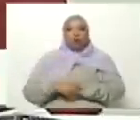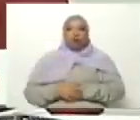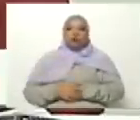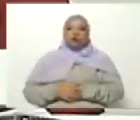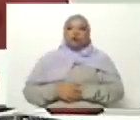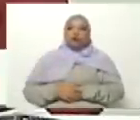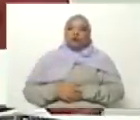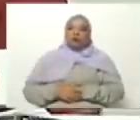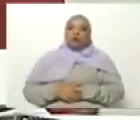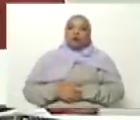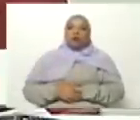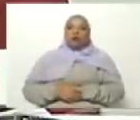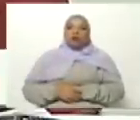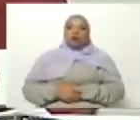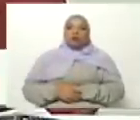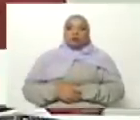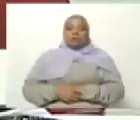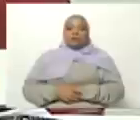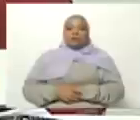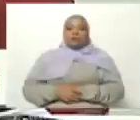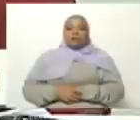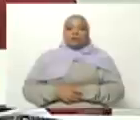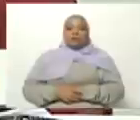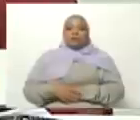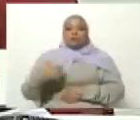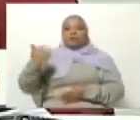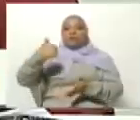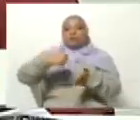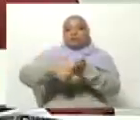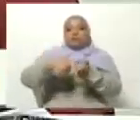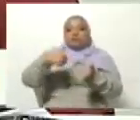REC. Ahora, lo que ellos no tienen es votos.